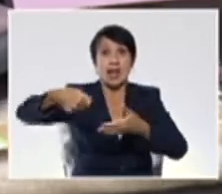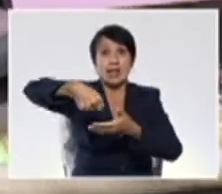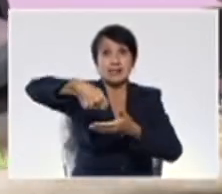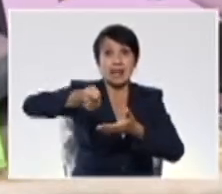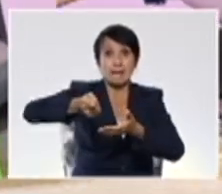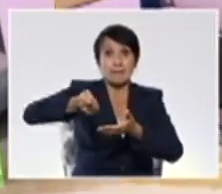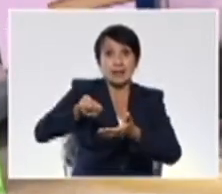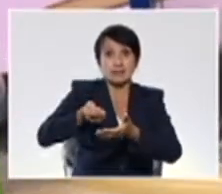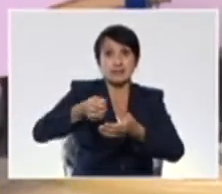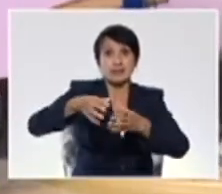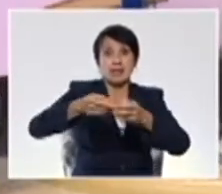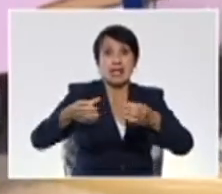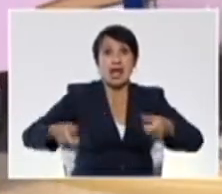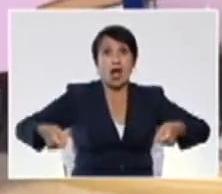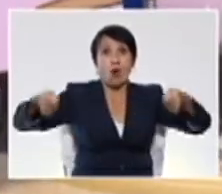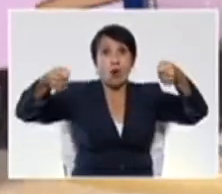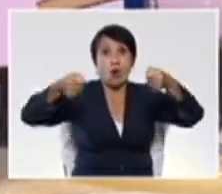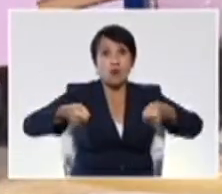presión.